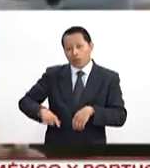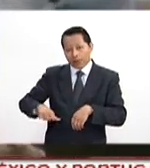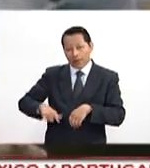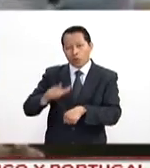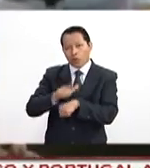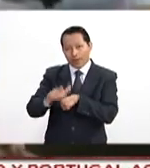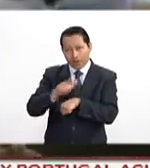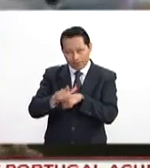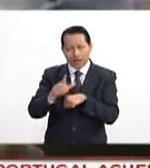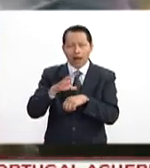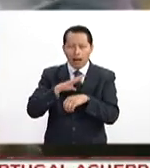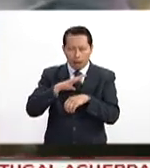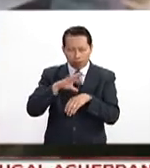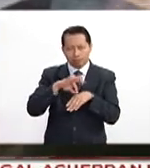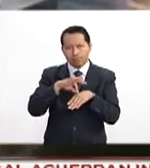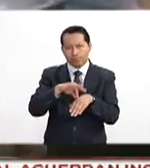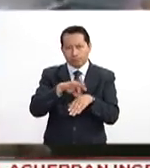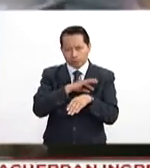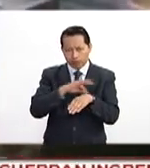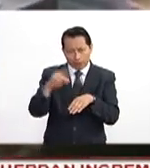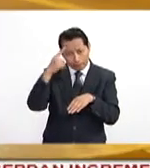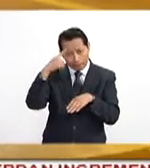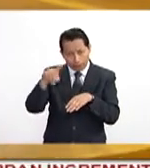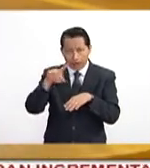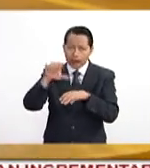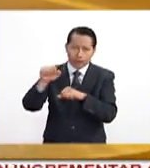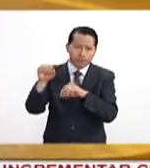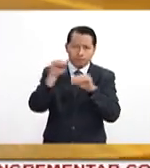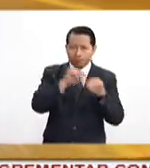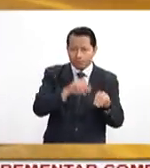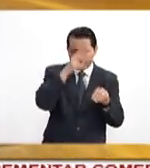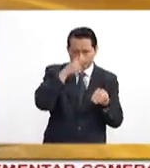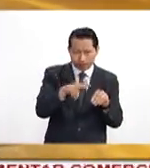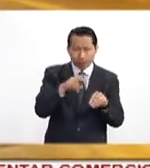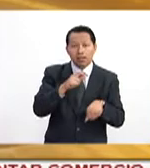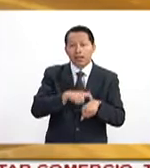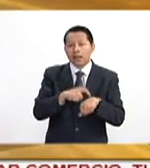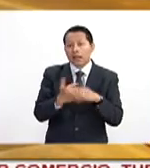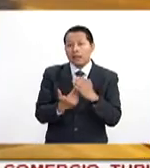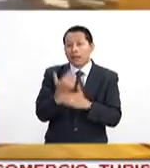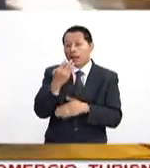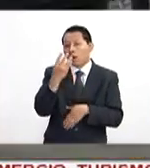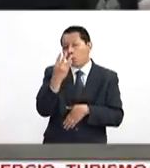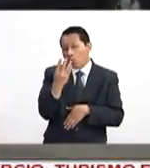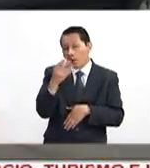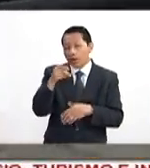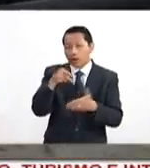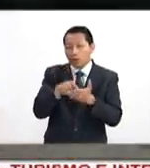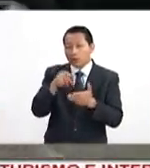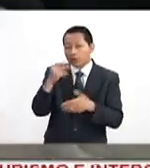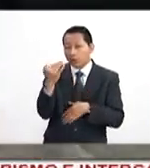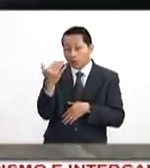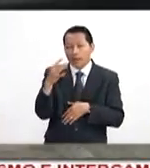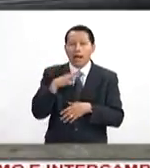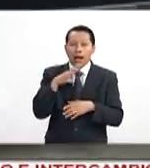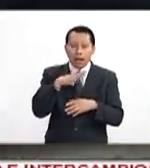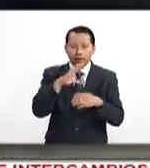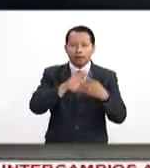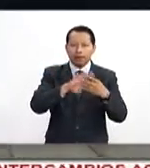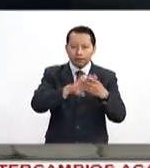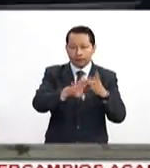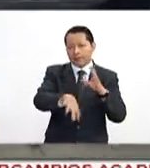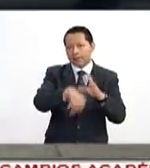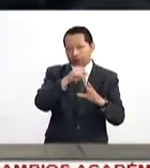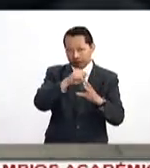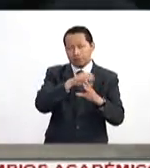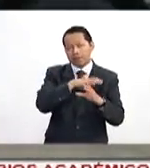Guatemala para completar su proceso de extradición a México. Alrededor de las 4:50 de la madrugada, Javier Duarte fue sacado del centro carcelario